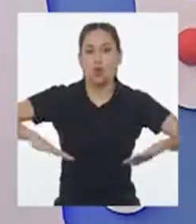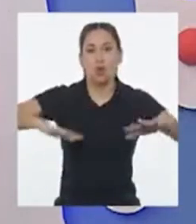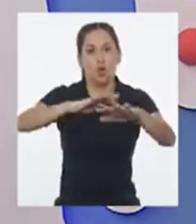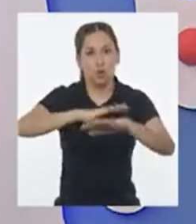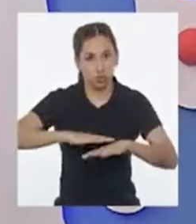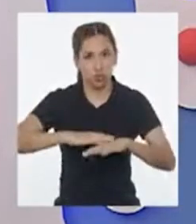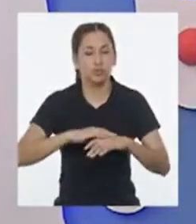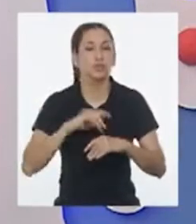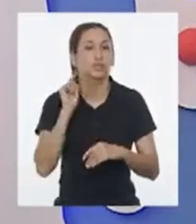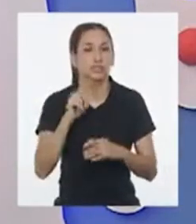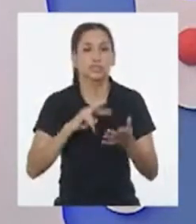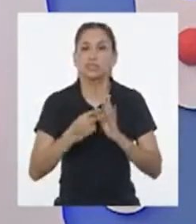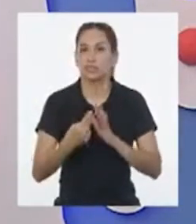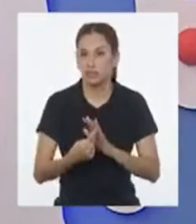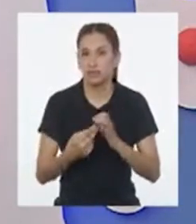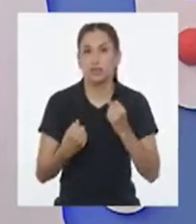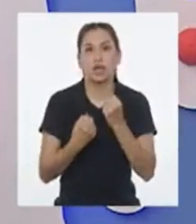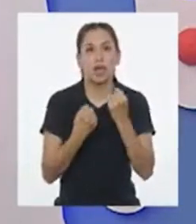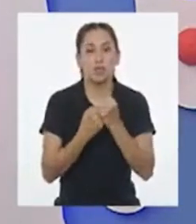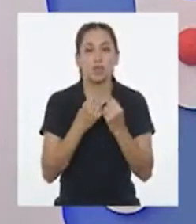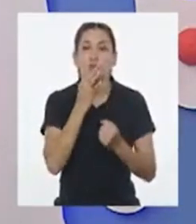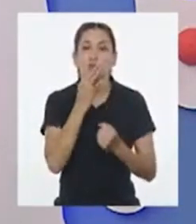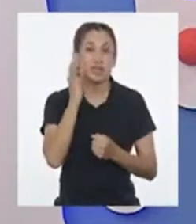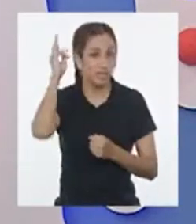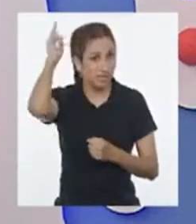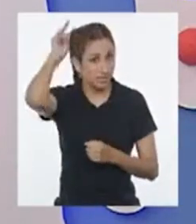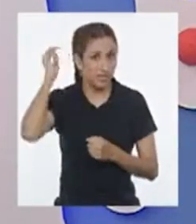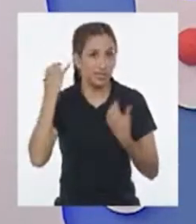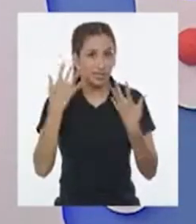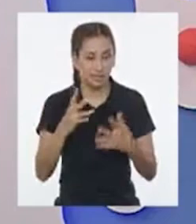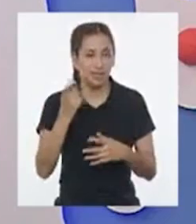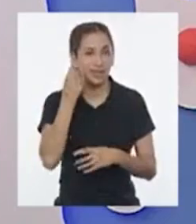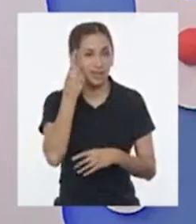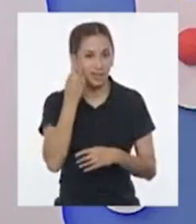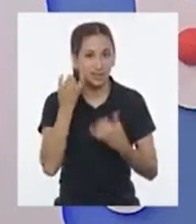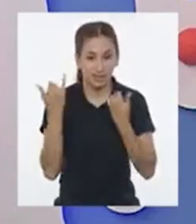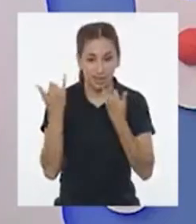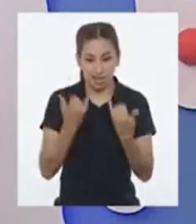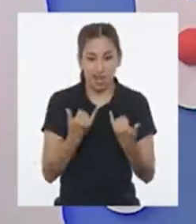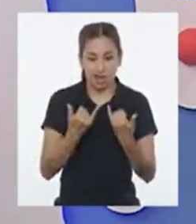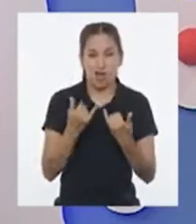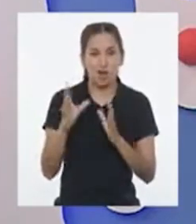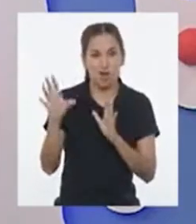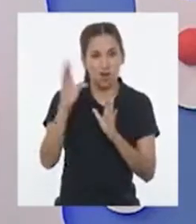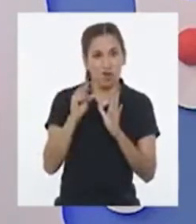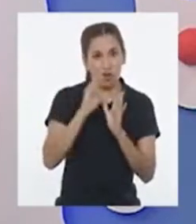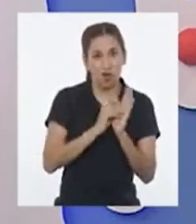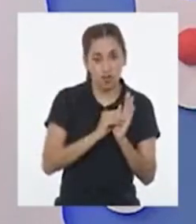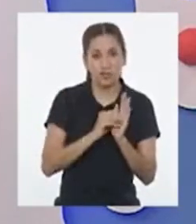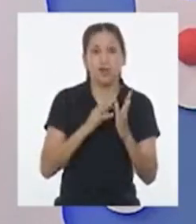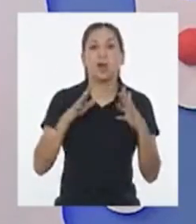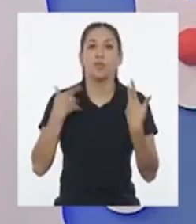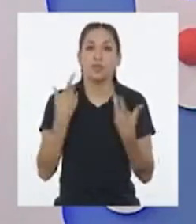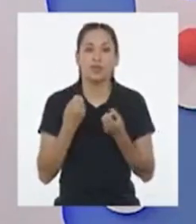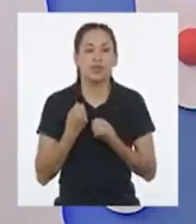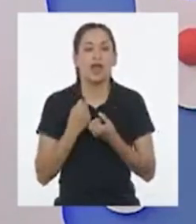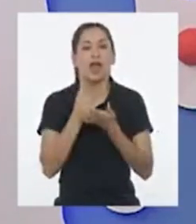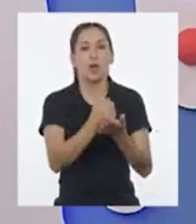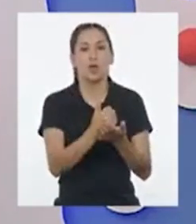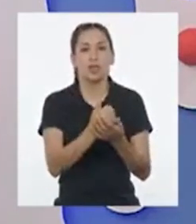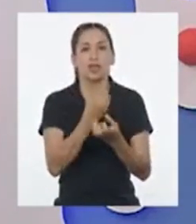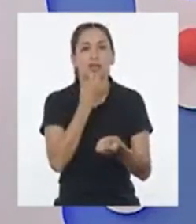común. Este es un aspecto de la organización inca que debemos rescatar en la actualidad, con miras a lograr